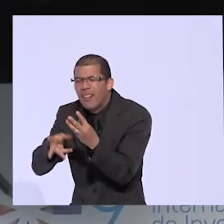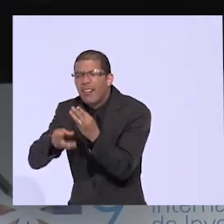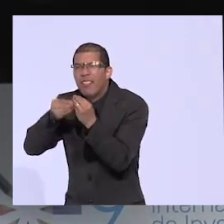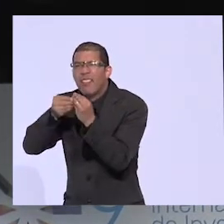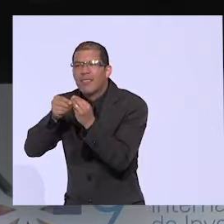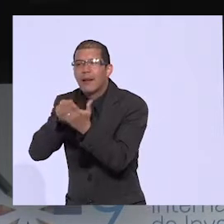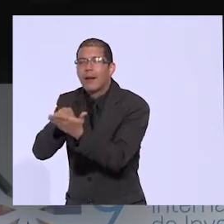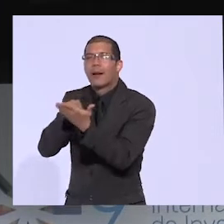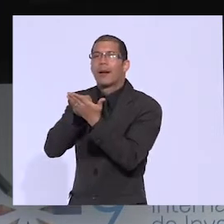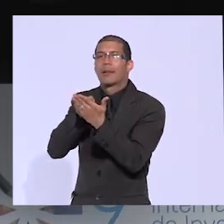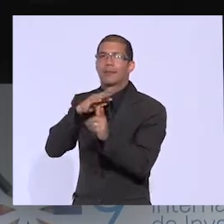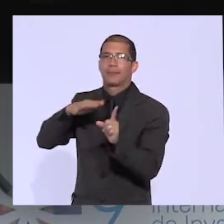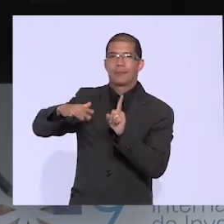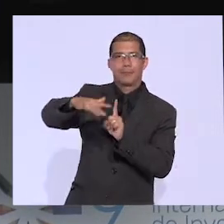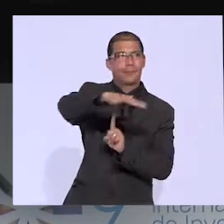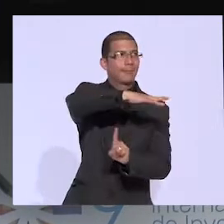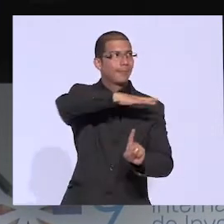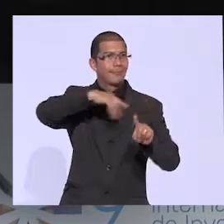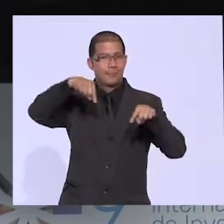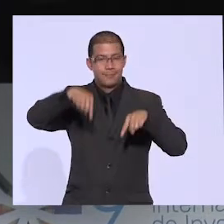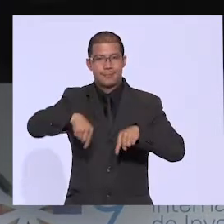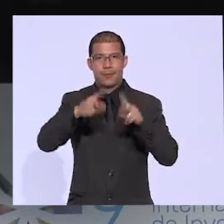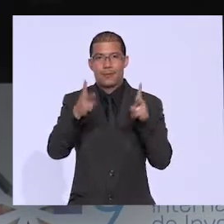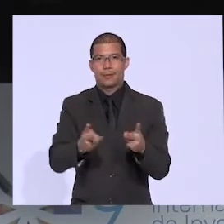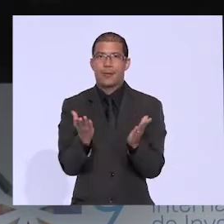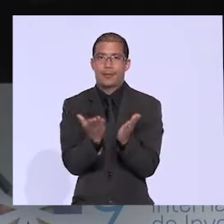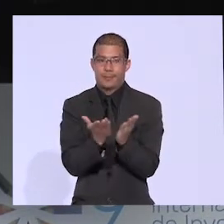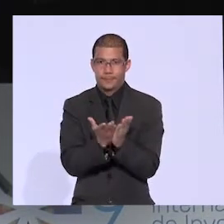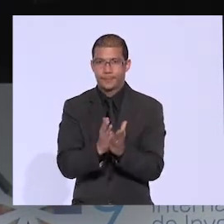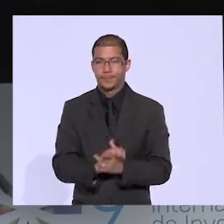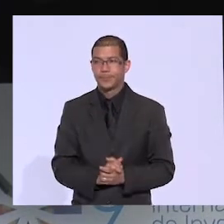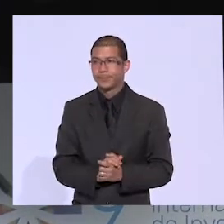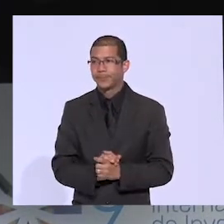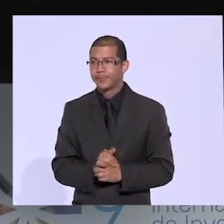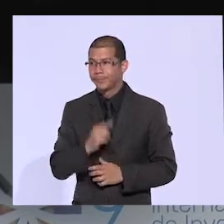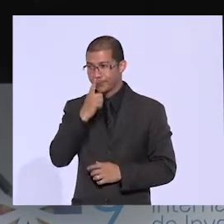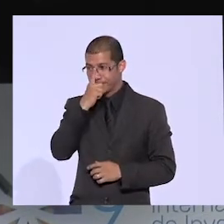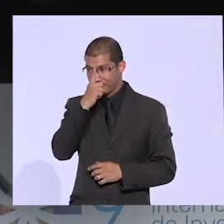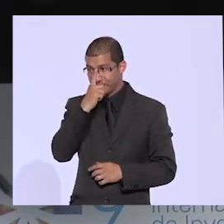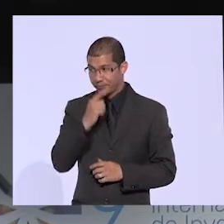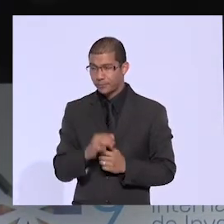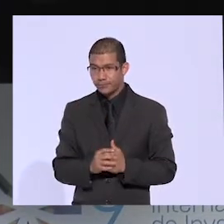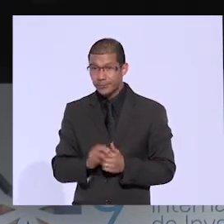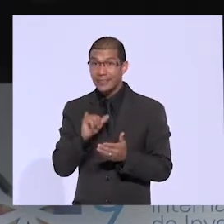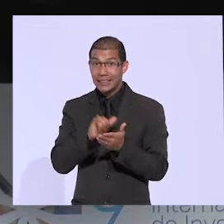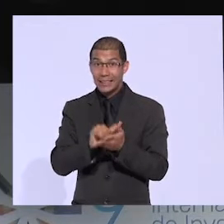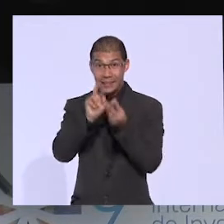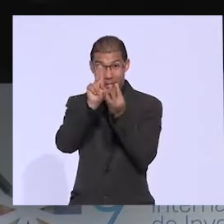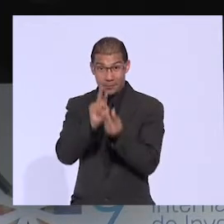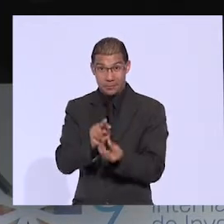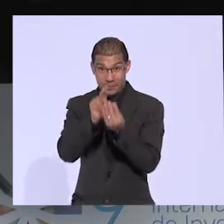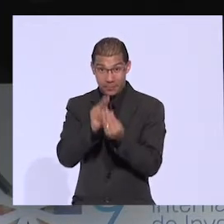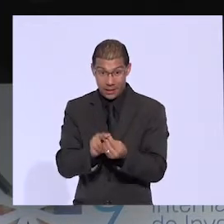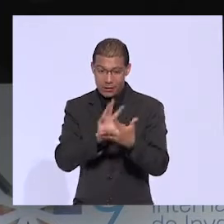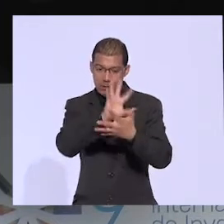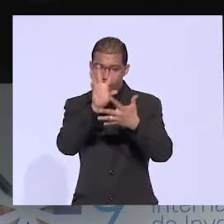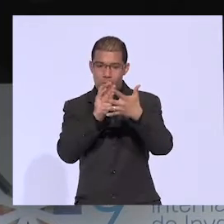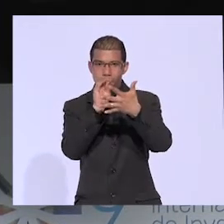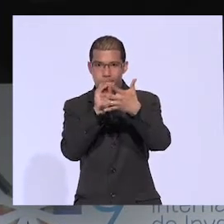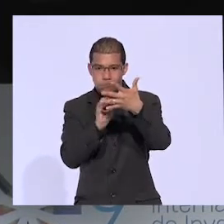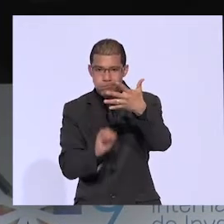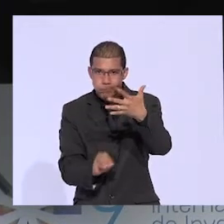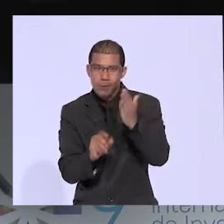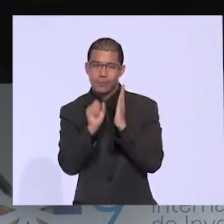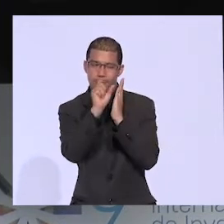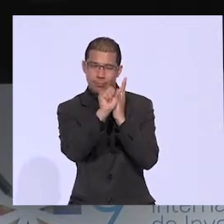indicando que es el entorno en el que el alumno estudia. ¿Vale? Bien, esas variables las hemos añadido a los alumnos